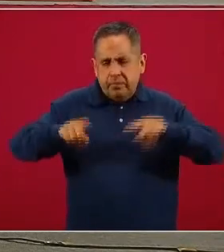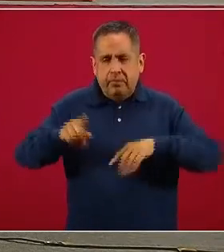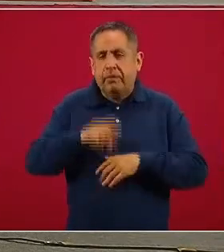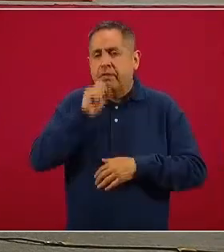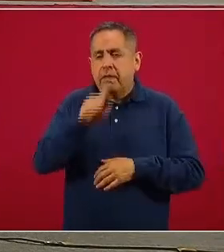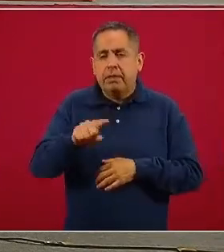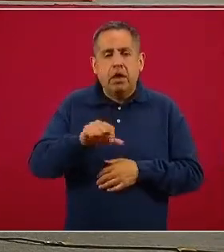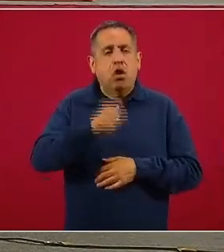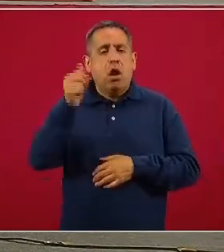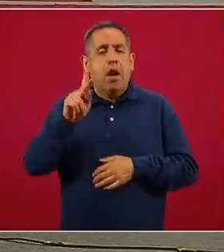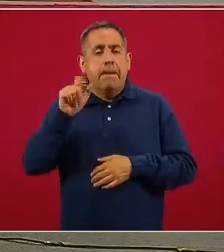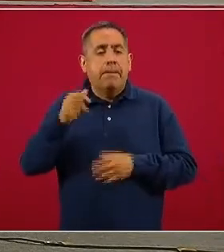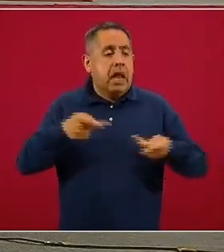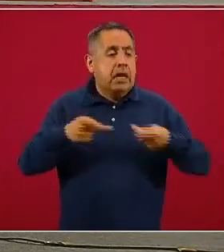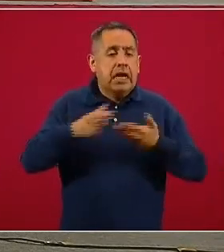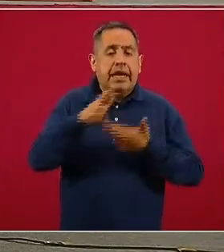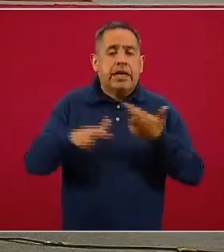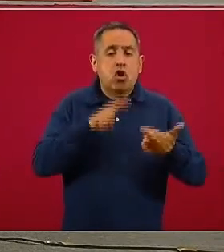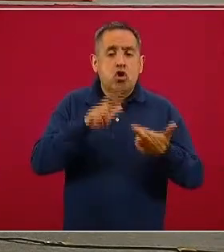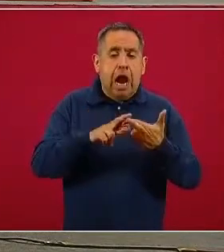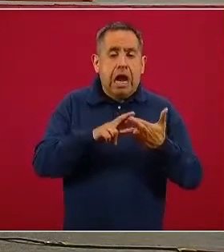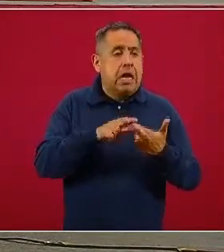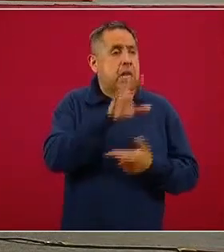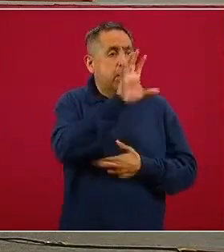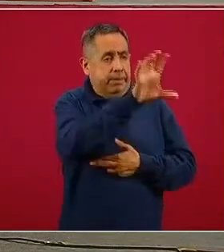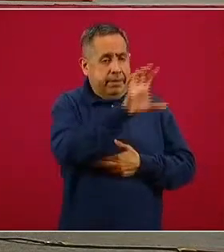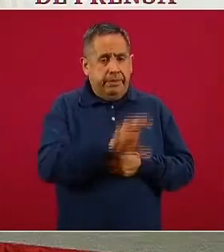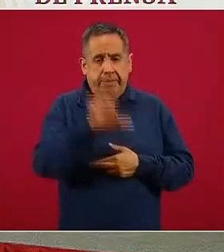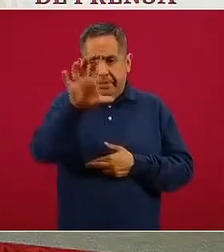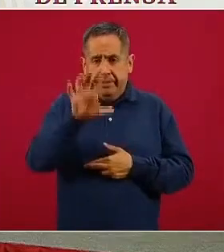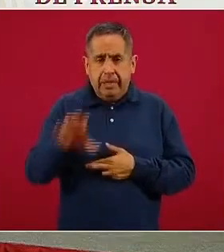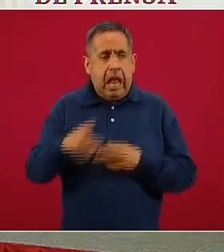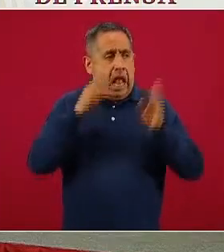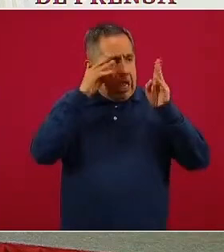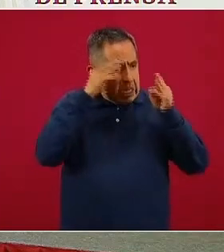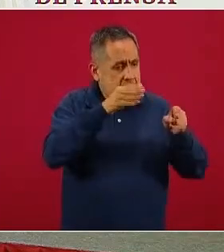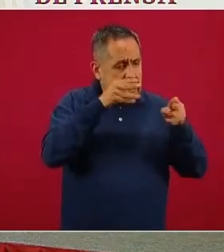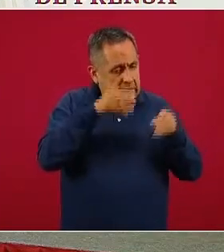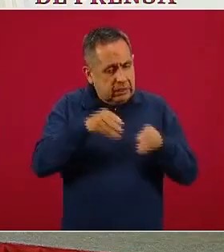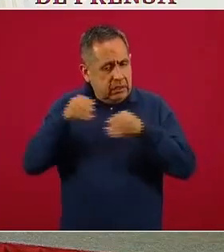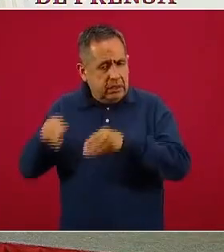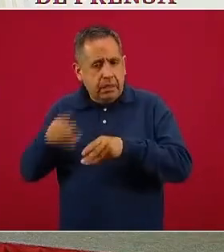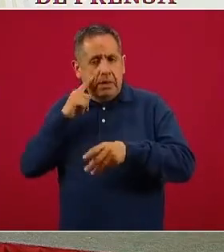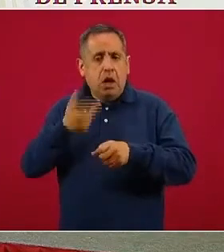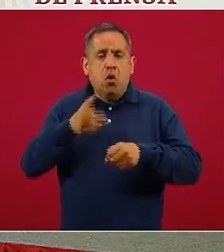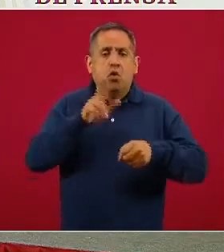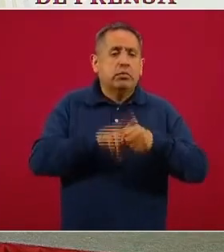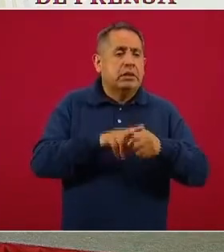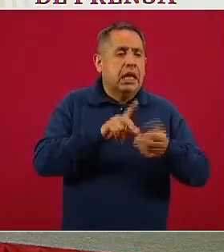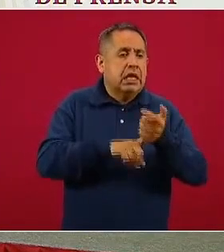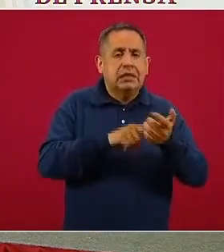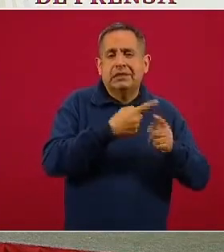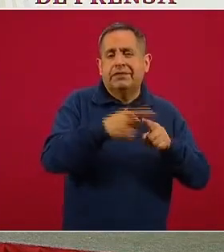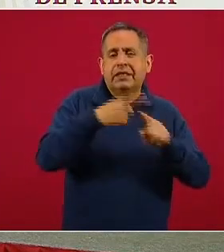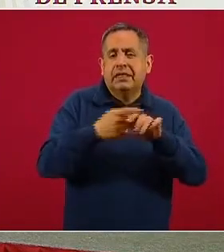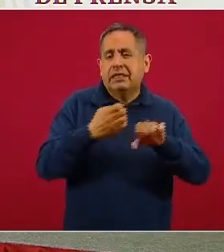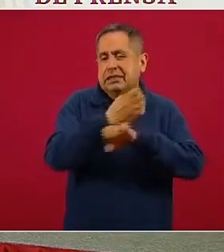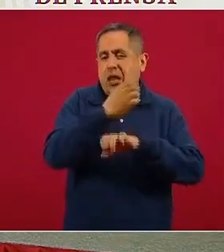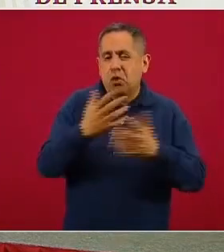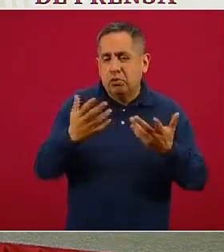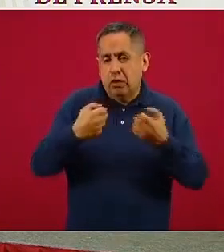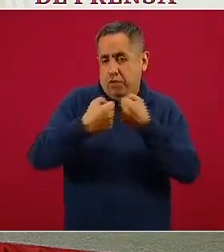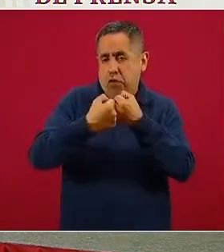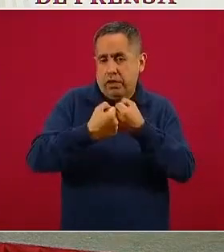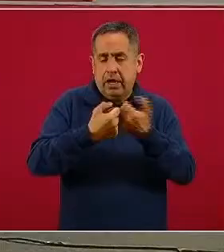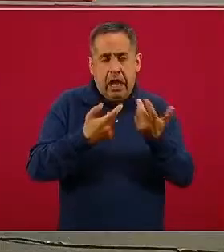hacer óptimos planes regionales donde tengamos unidades hospitalarias en algunas entidades que de manera